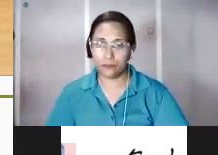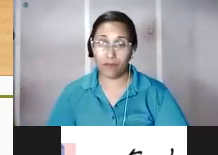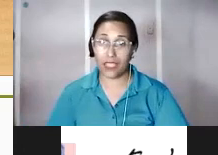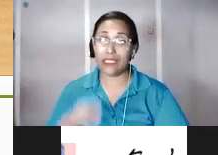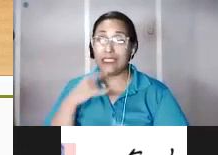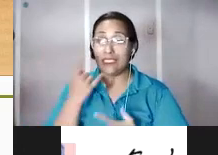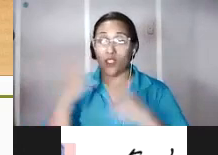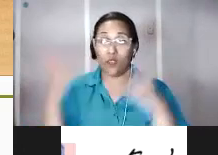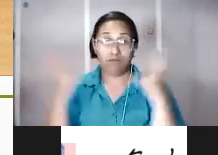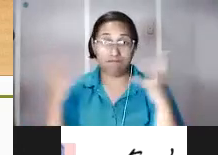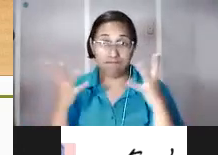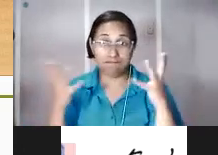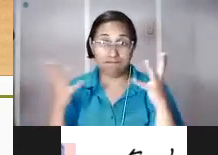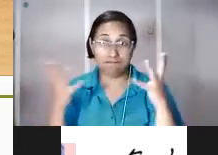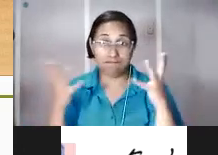indicaba: